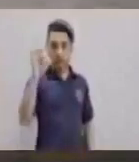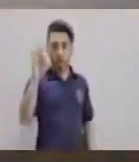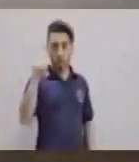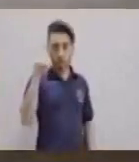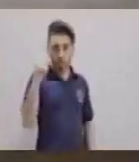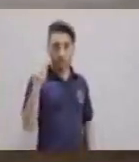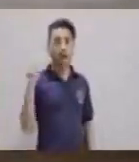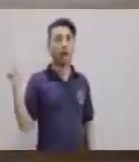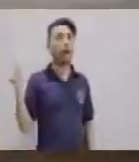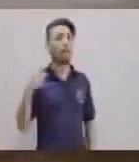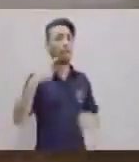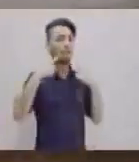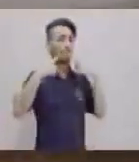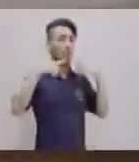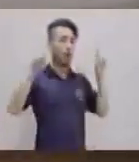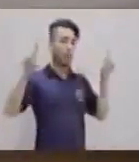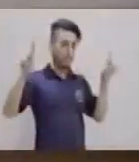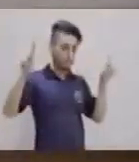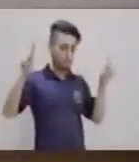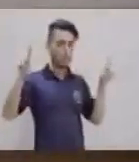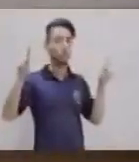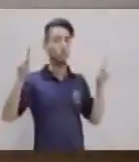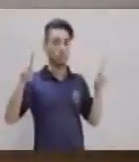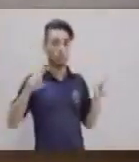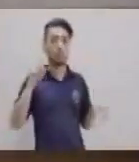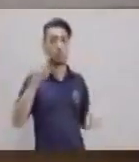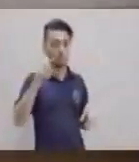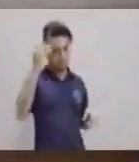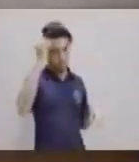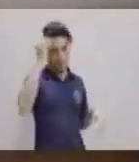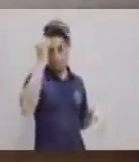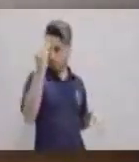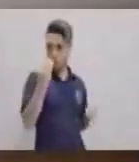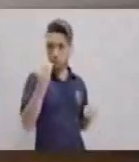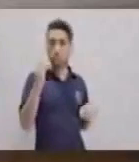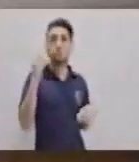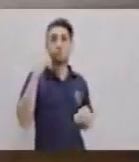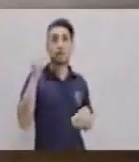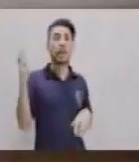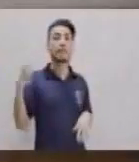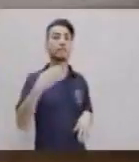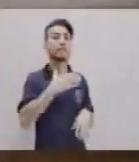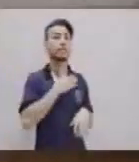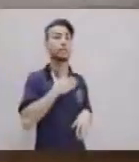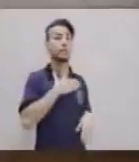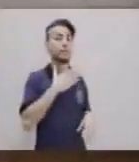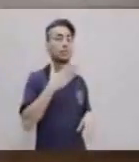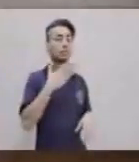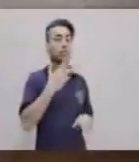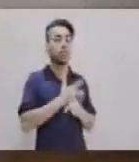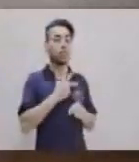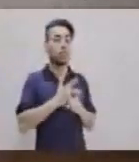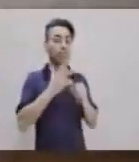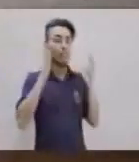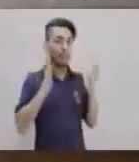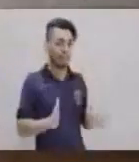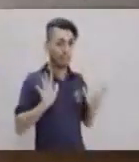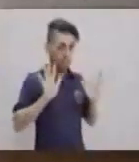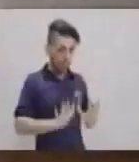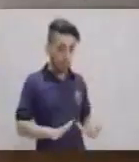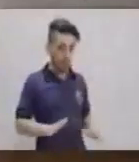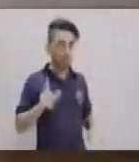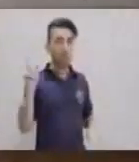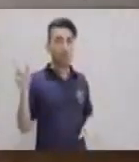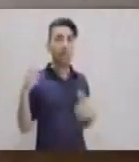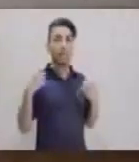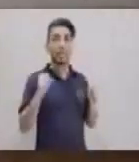tan reconocido, Luis Cardoza y Aragón, se nos tiene que quedar mucho porque es guatemalteco. Y él escribió